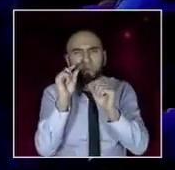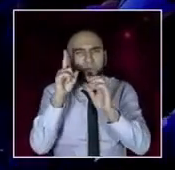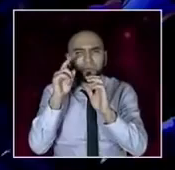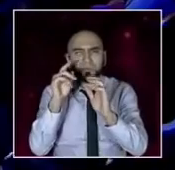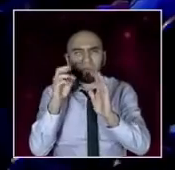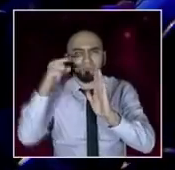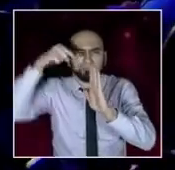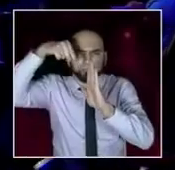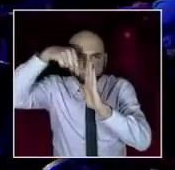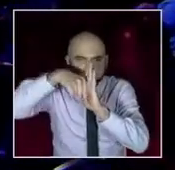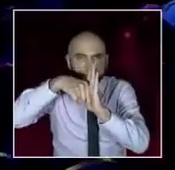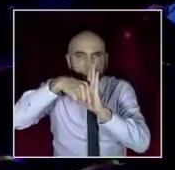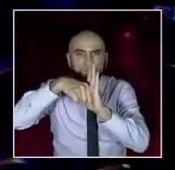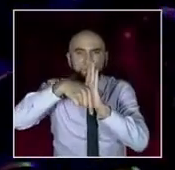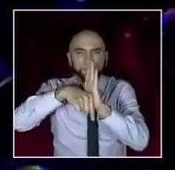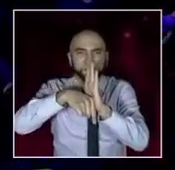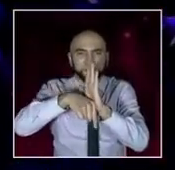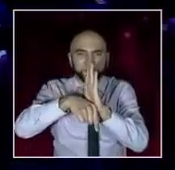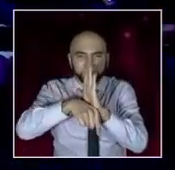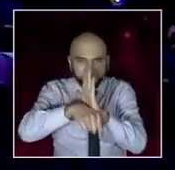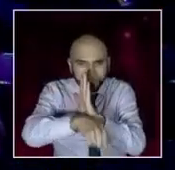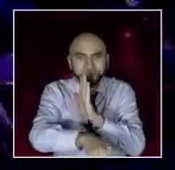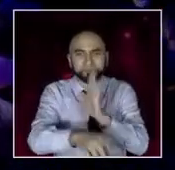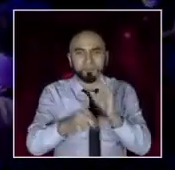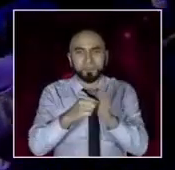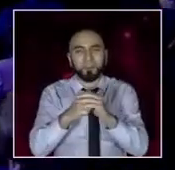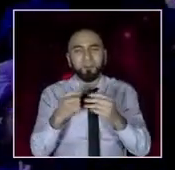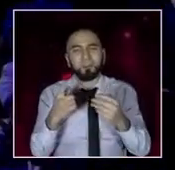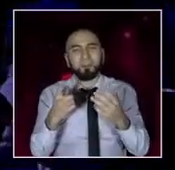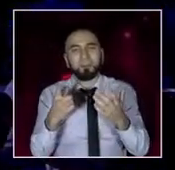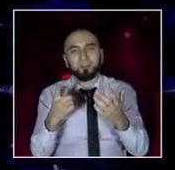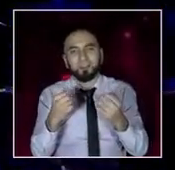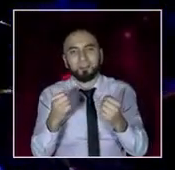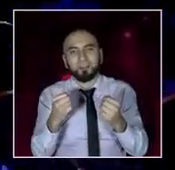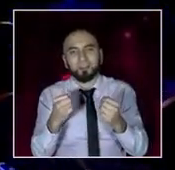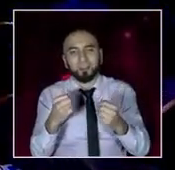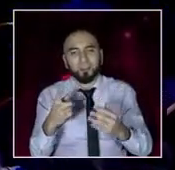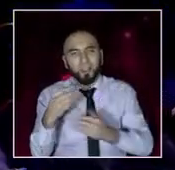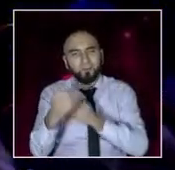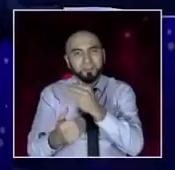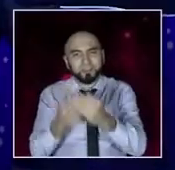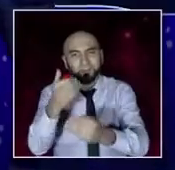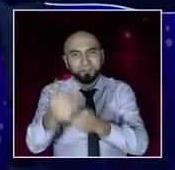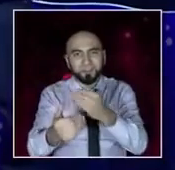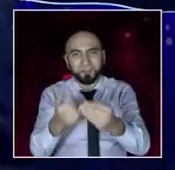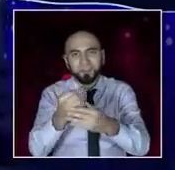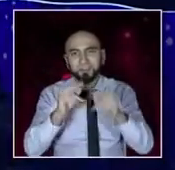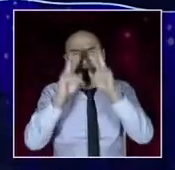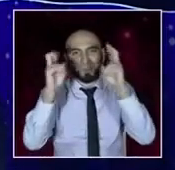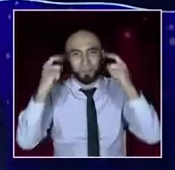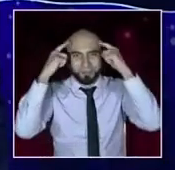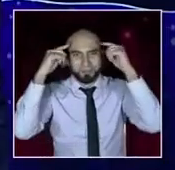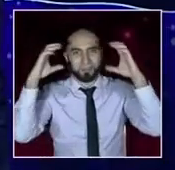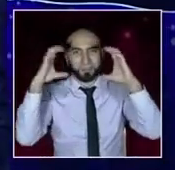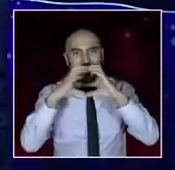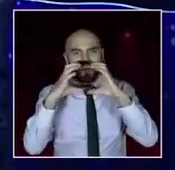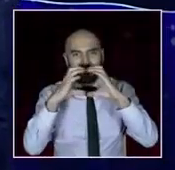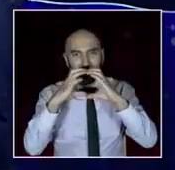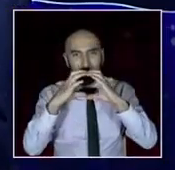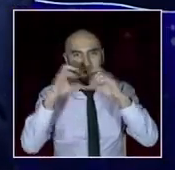la cueva del conejo y llevar un poquito más adelante la idea de que el cerebro es una máquina de